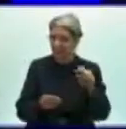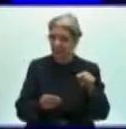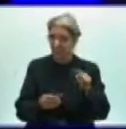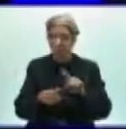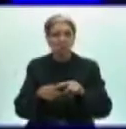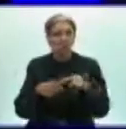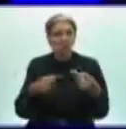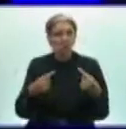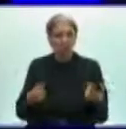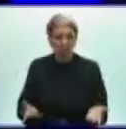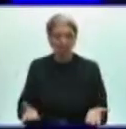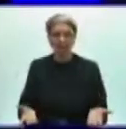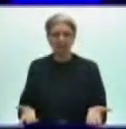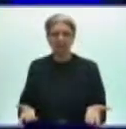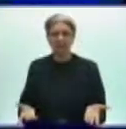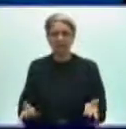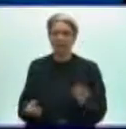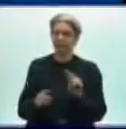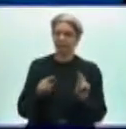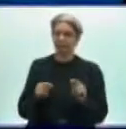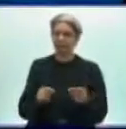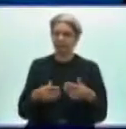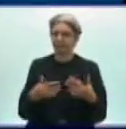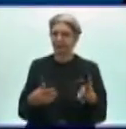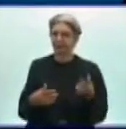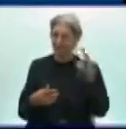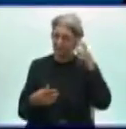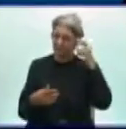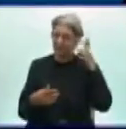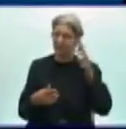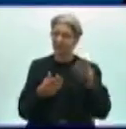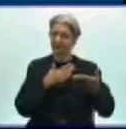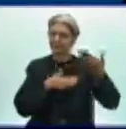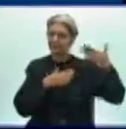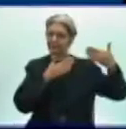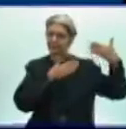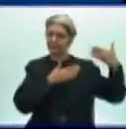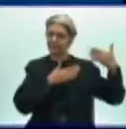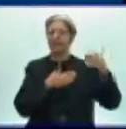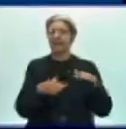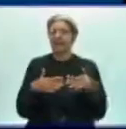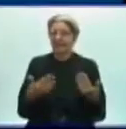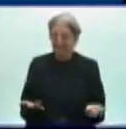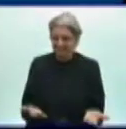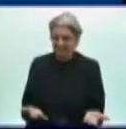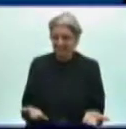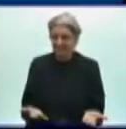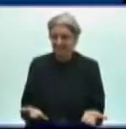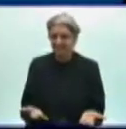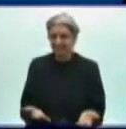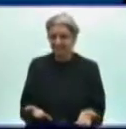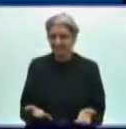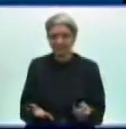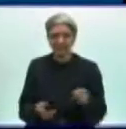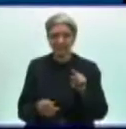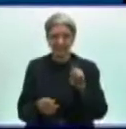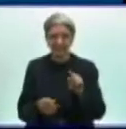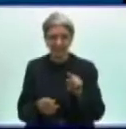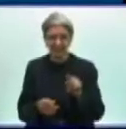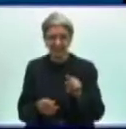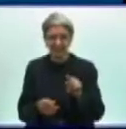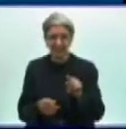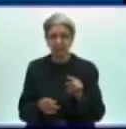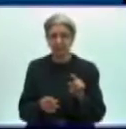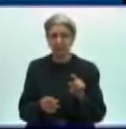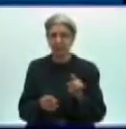territorio? Vamos entonces a recordar algunos elementos de África subsahariana. Como esto no fue